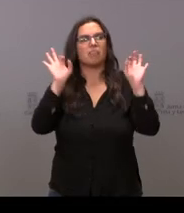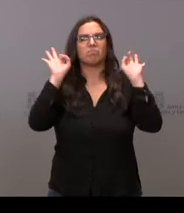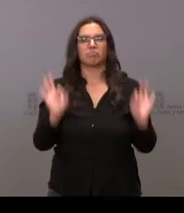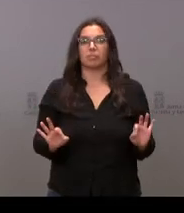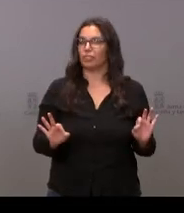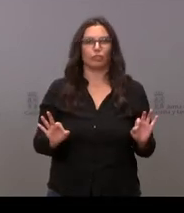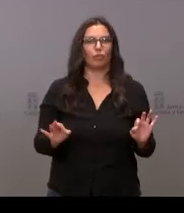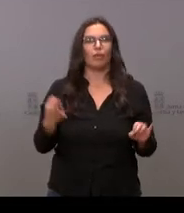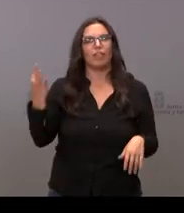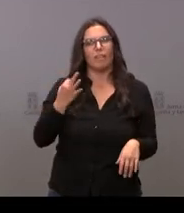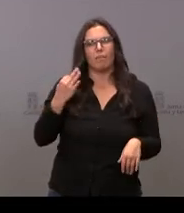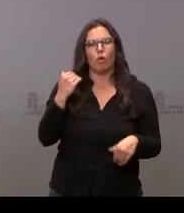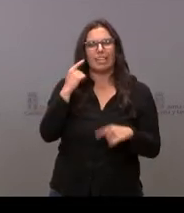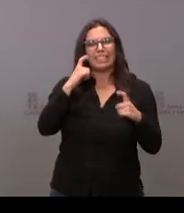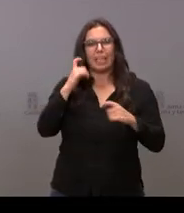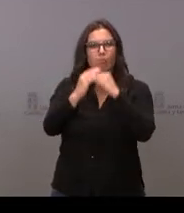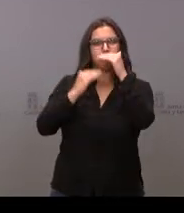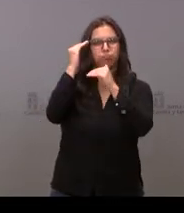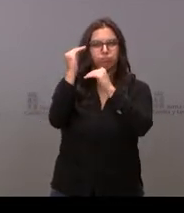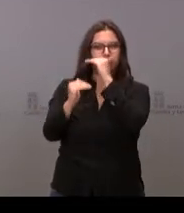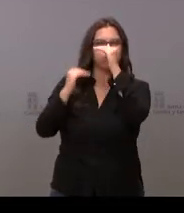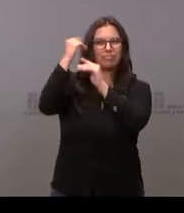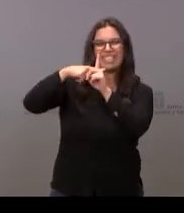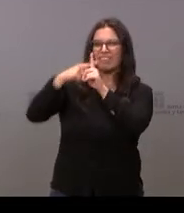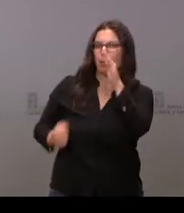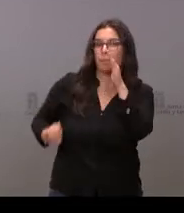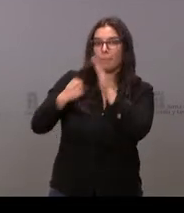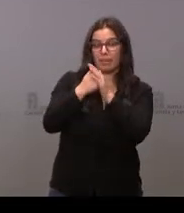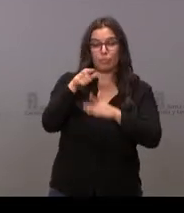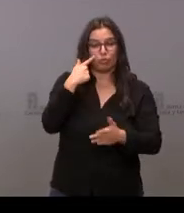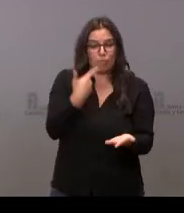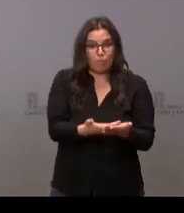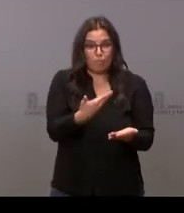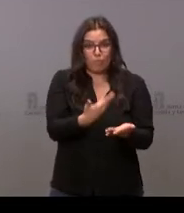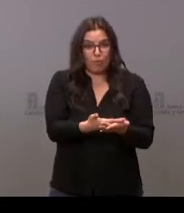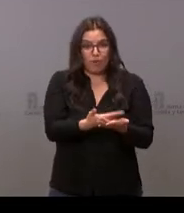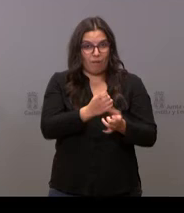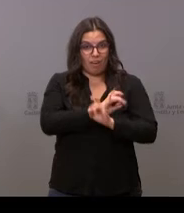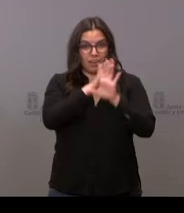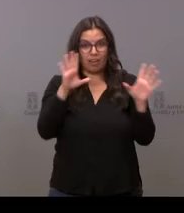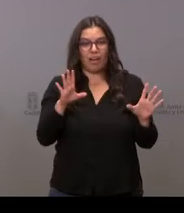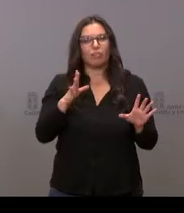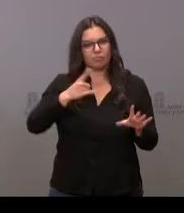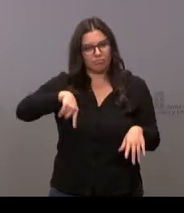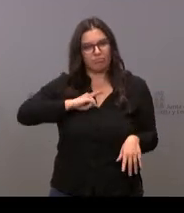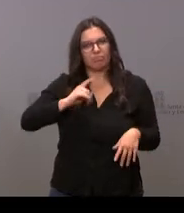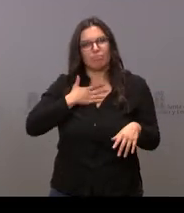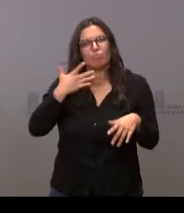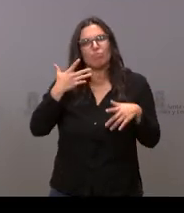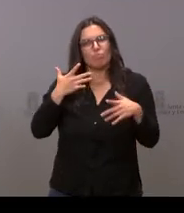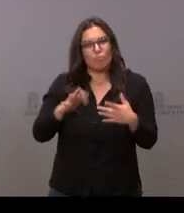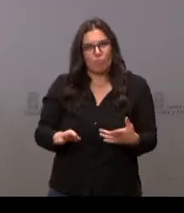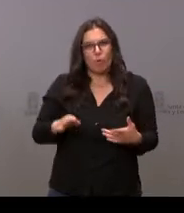en las grandes ligas y esta es la prueba palpable de que estamos en disposición de estar